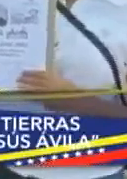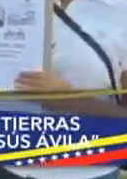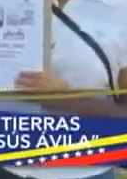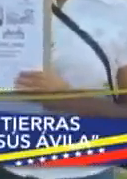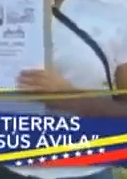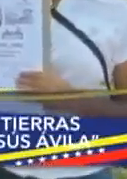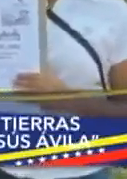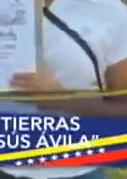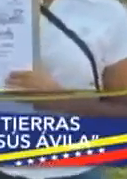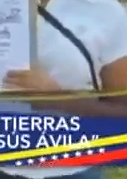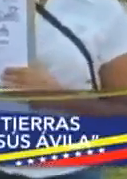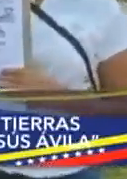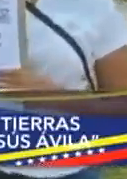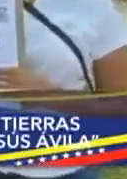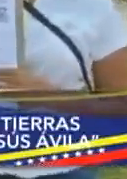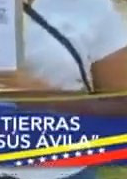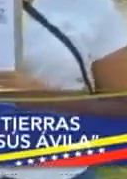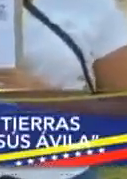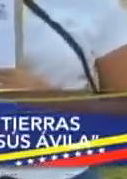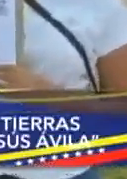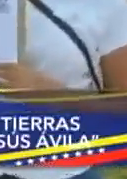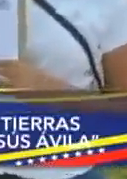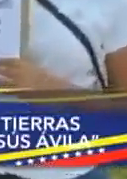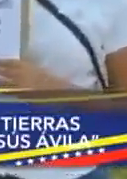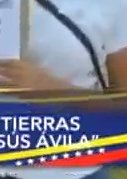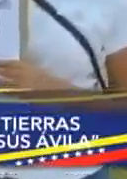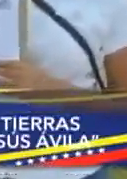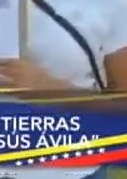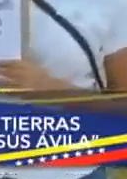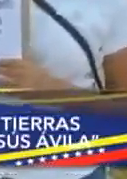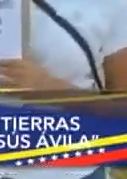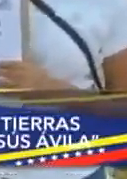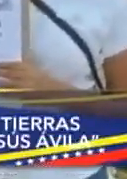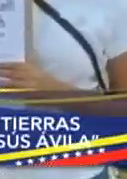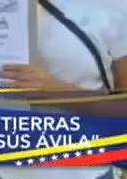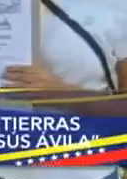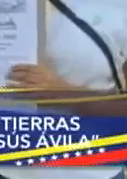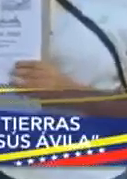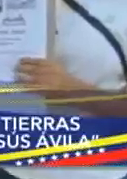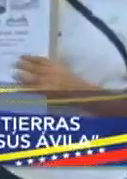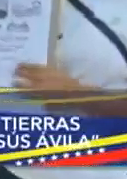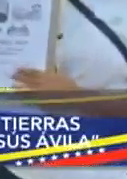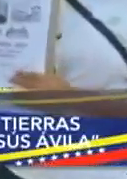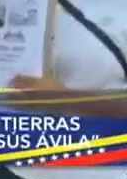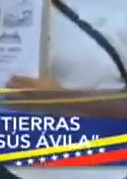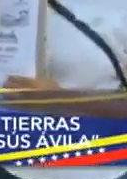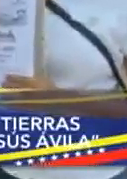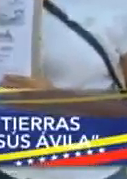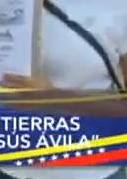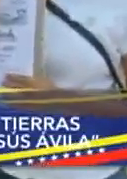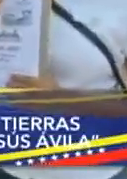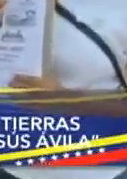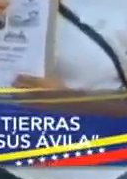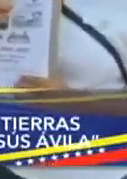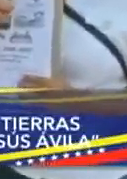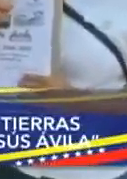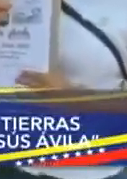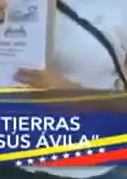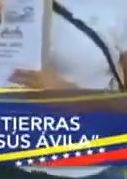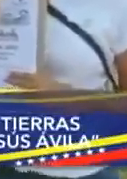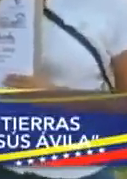su sentimiento, este momento al recibir el título de la tierra urbana. Un saludo a